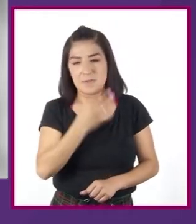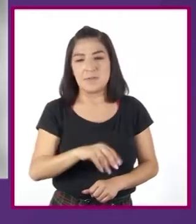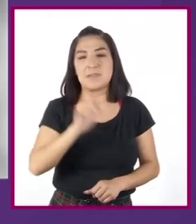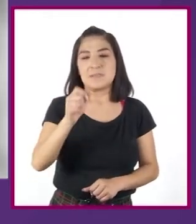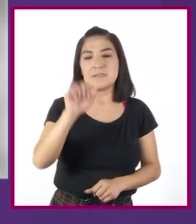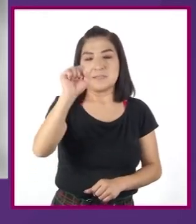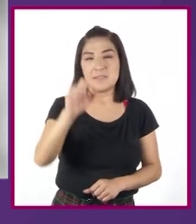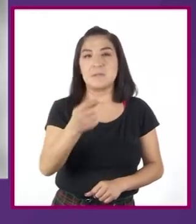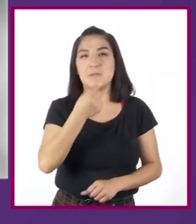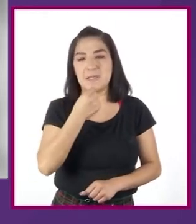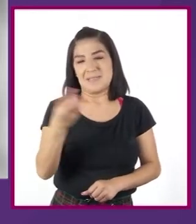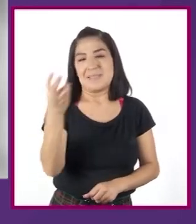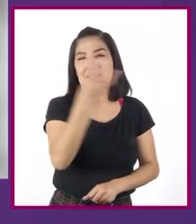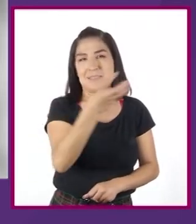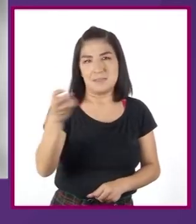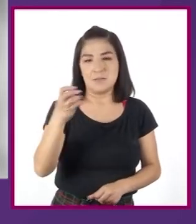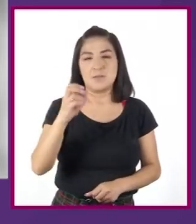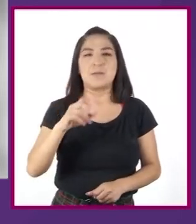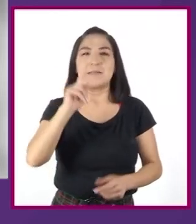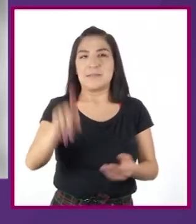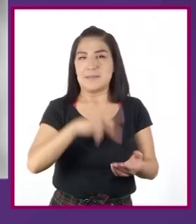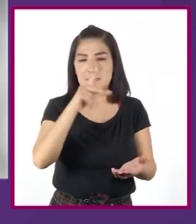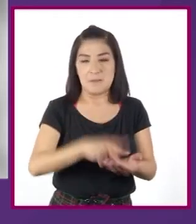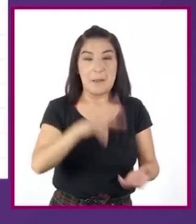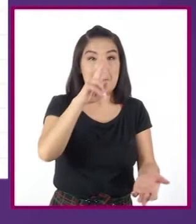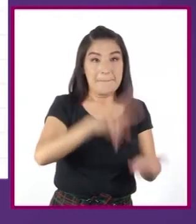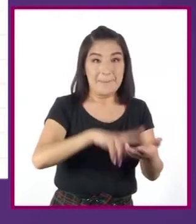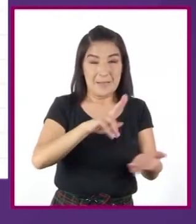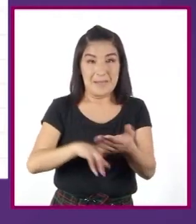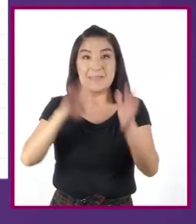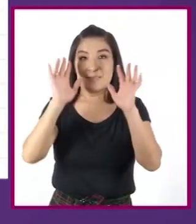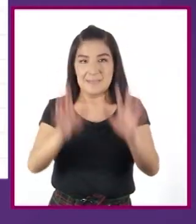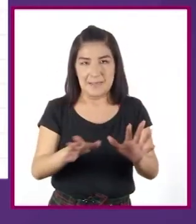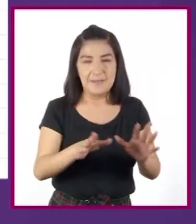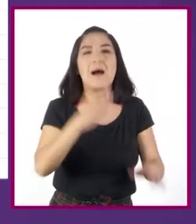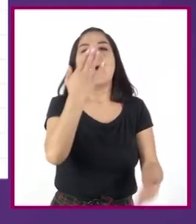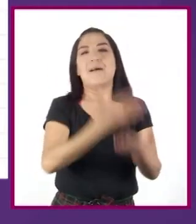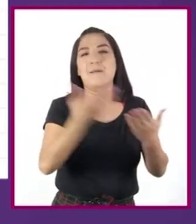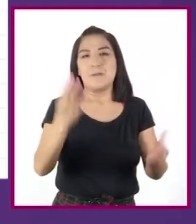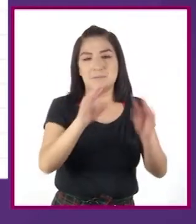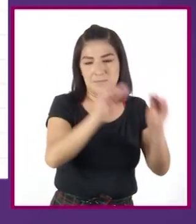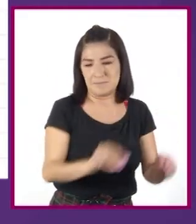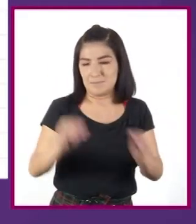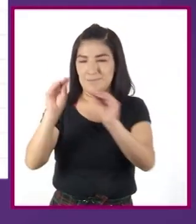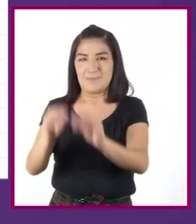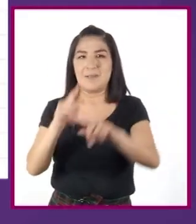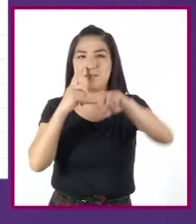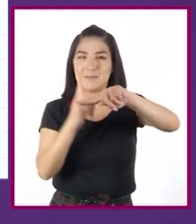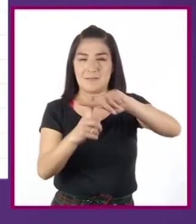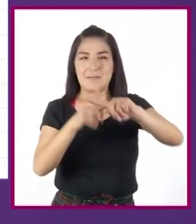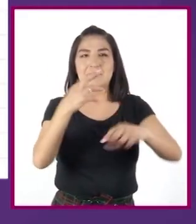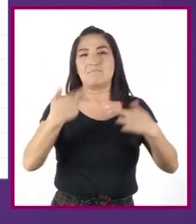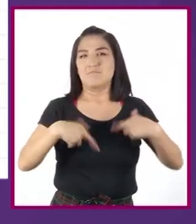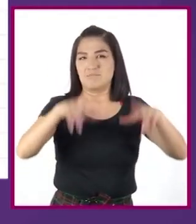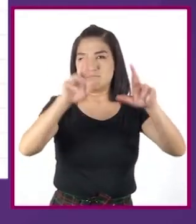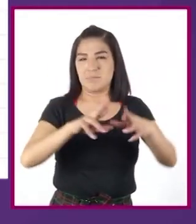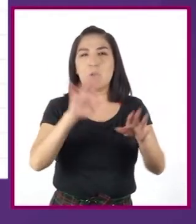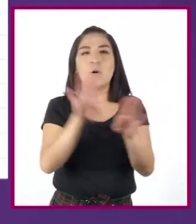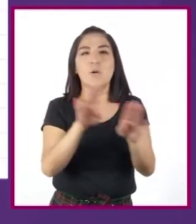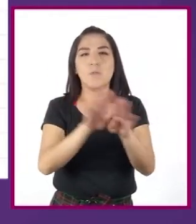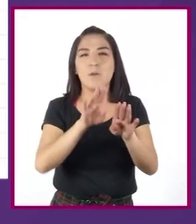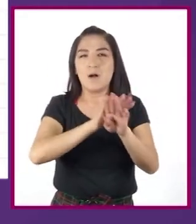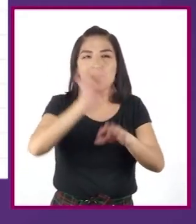kilómetros. Obtenidos algunos valores, ahora pasemos a su representación gráfica. Esta nos